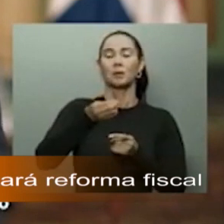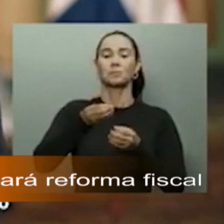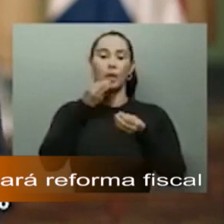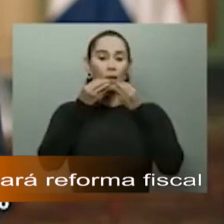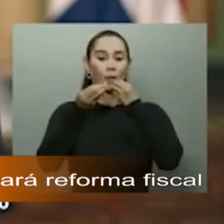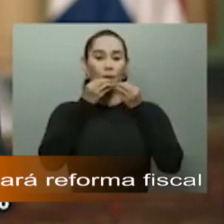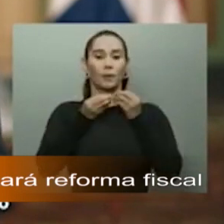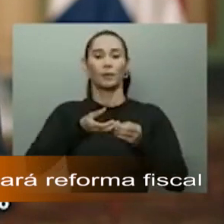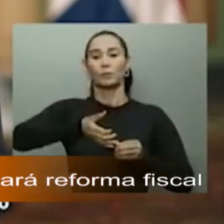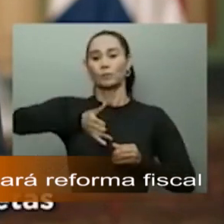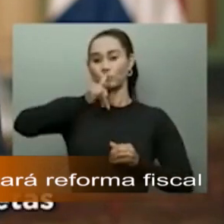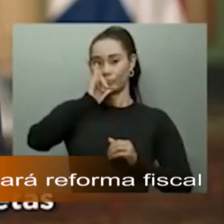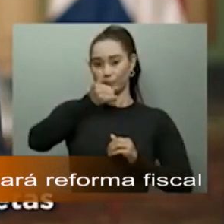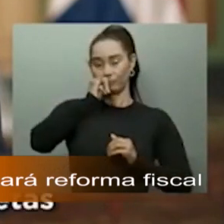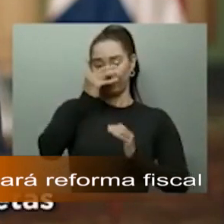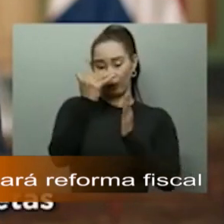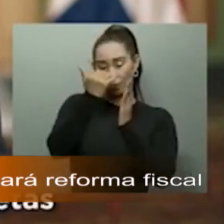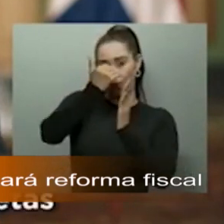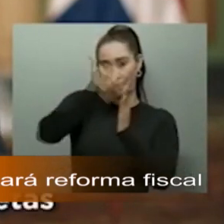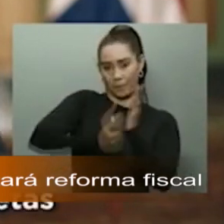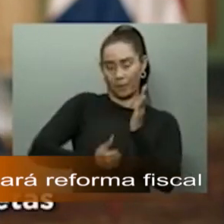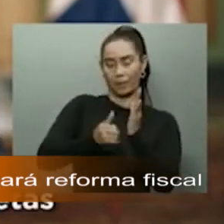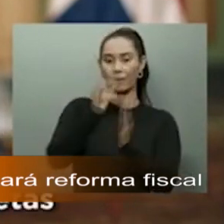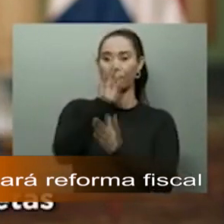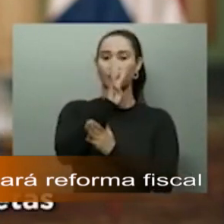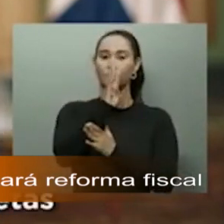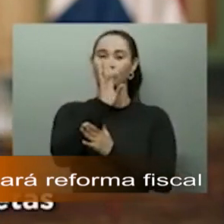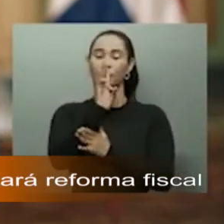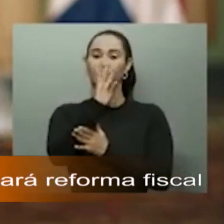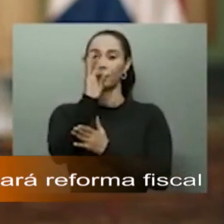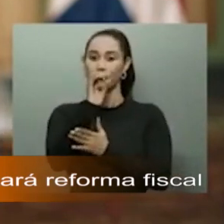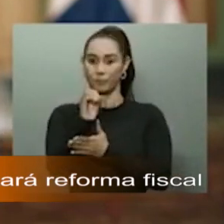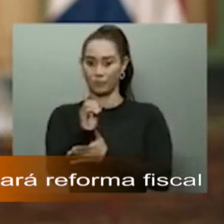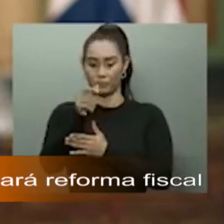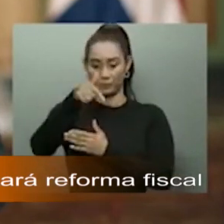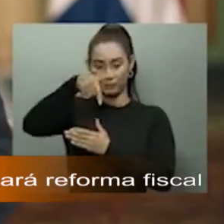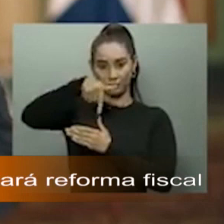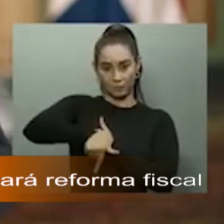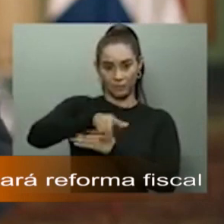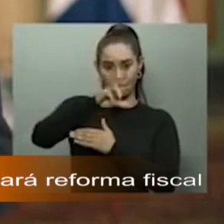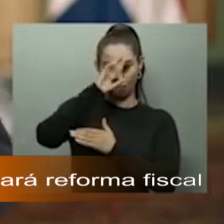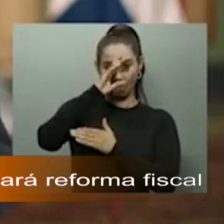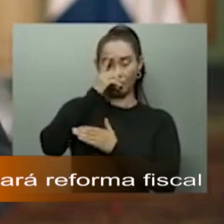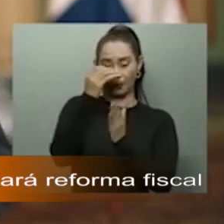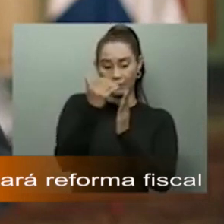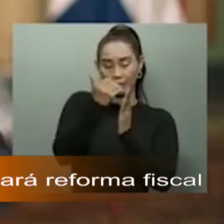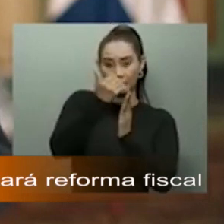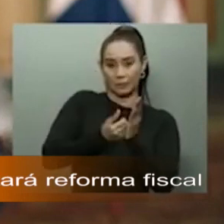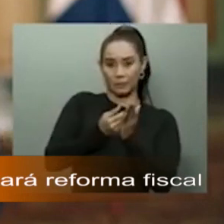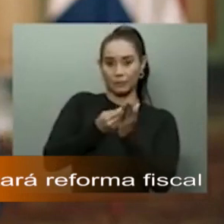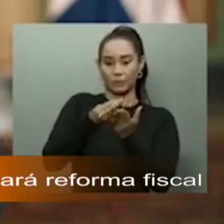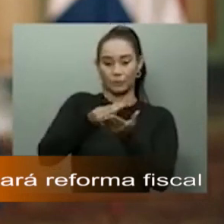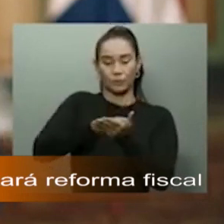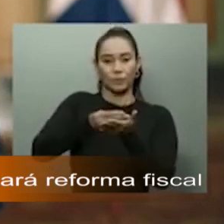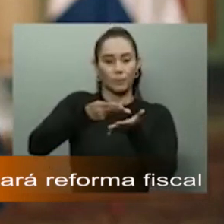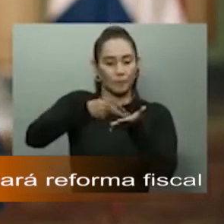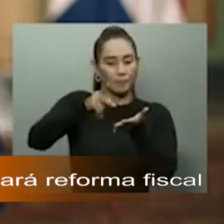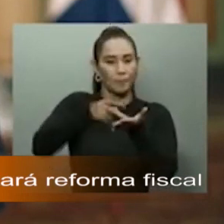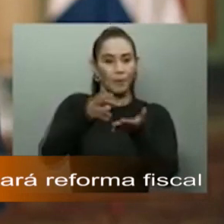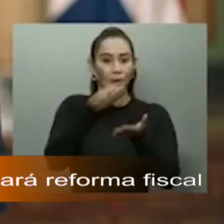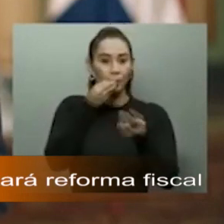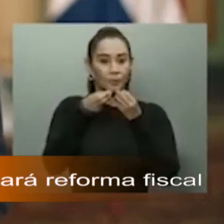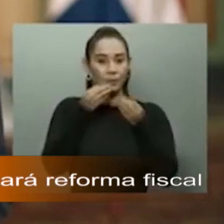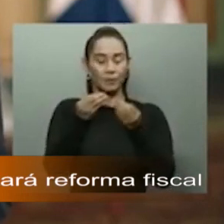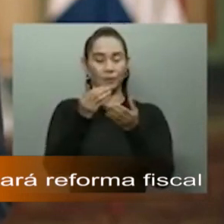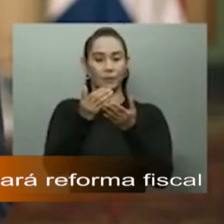las cuentas sin tocar el bolsillo de los ciudadanos al estar las imágenes de las